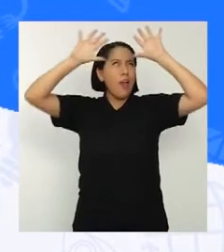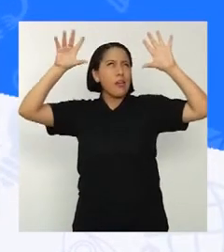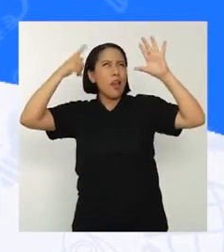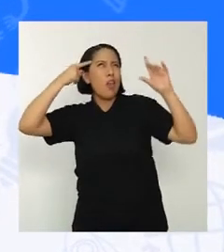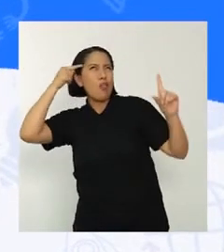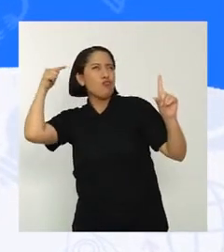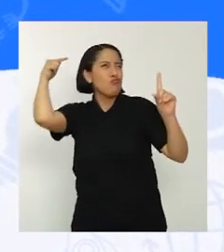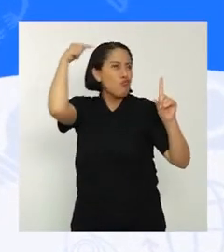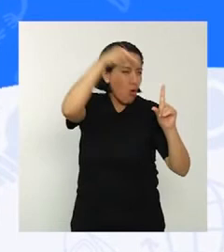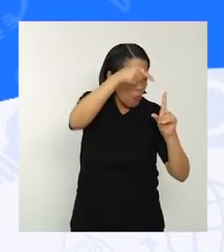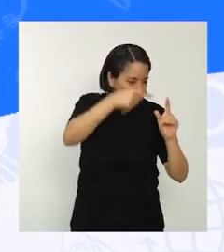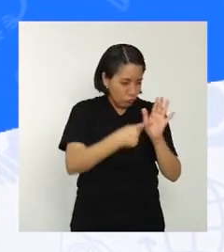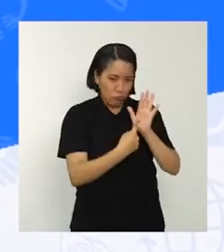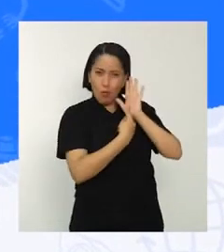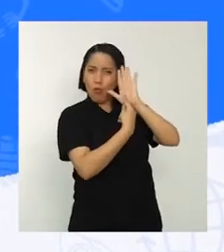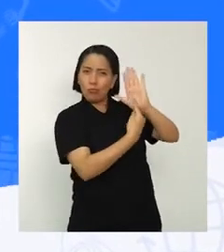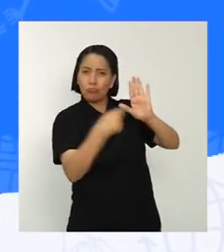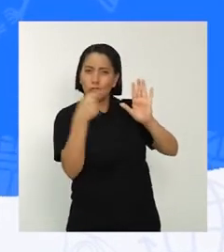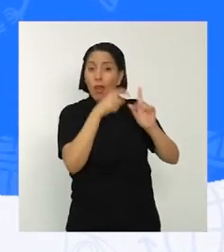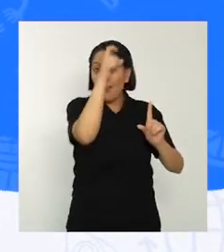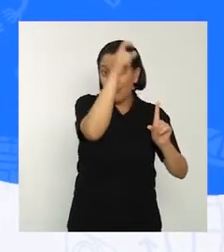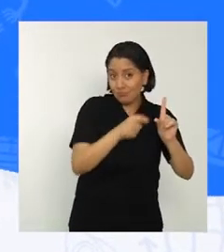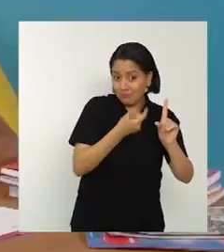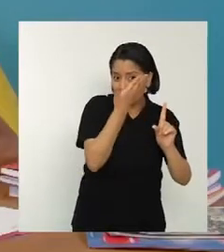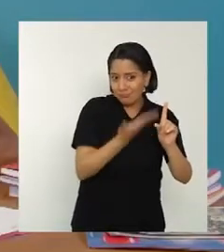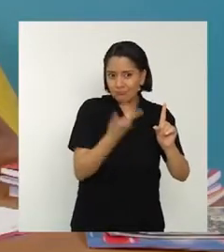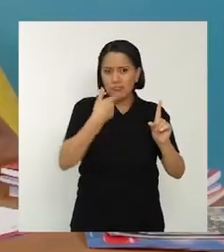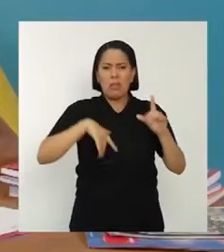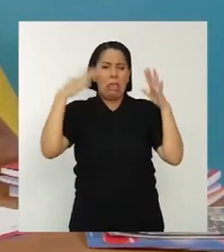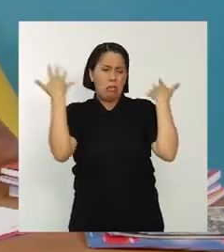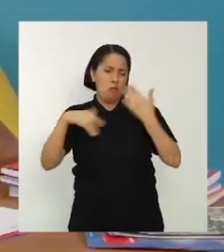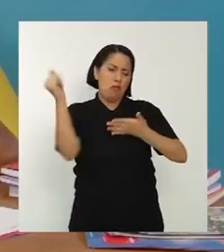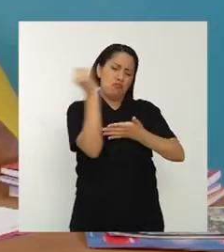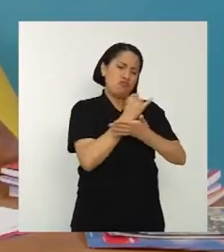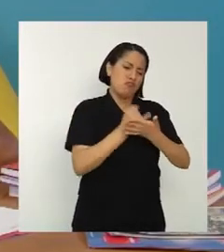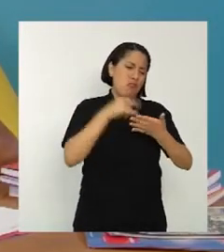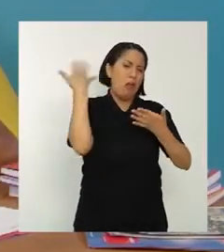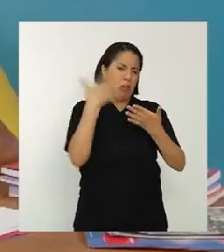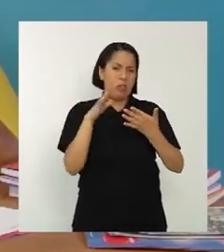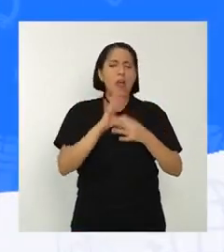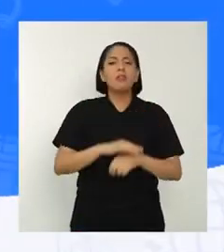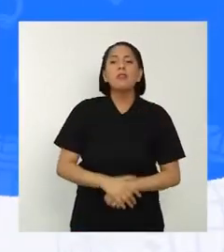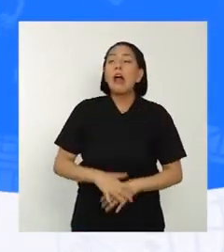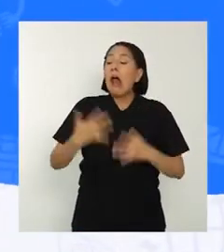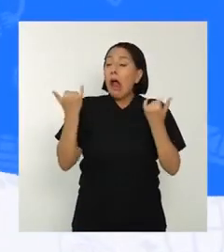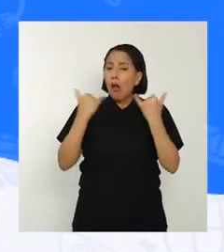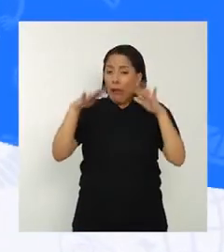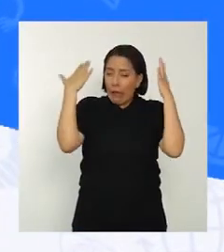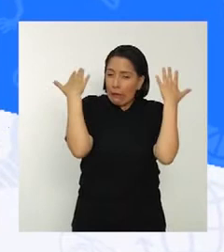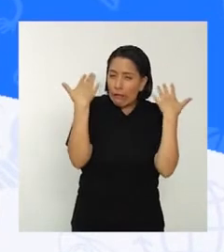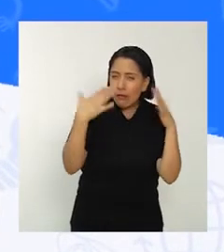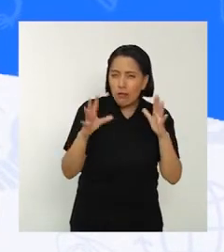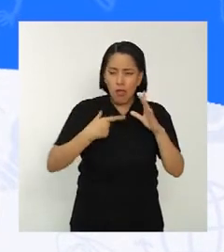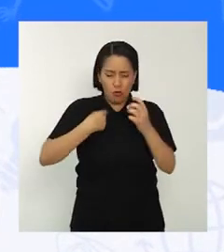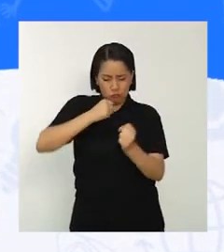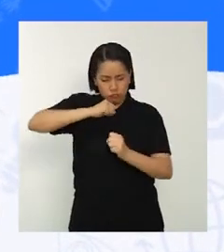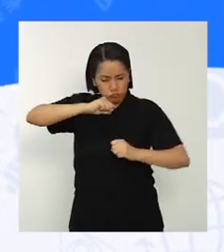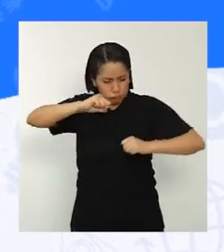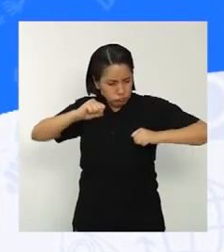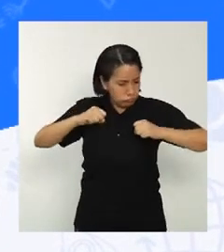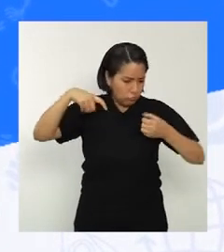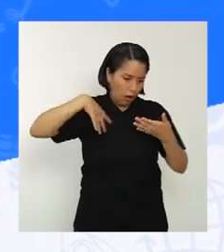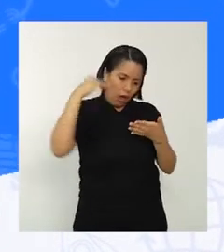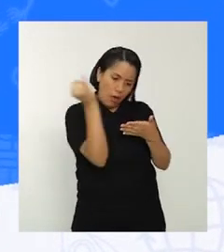que querramos utilizar para nuestro personaje. Ya tengo mi boceto usando el monigote. Ahora que definimos el